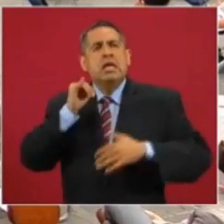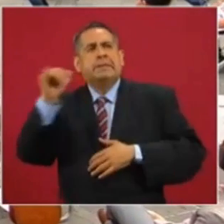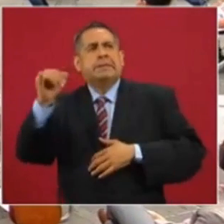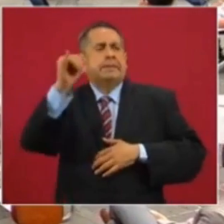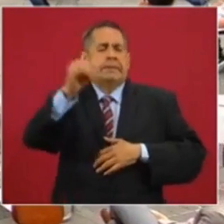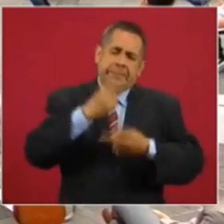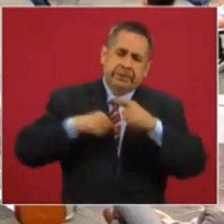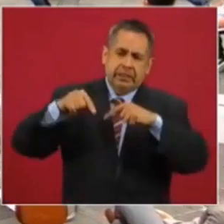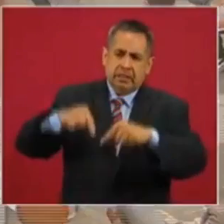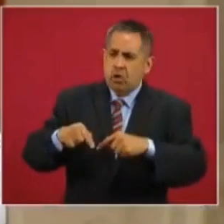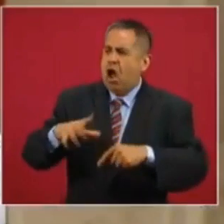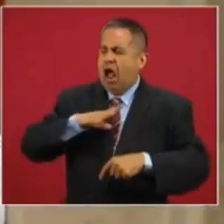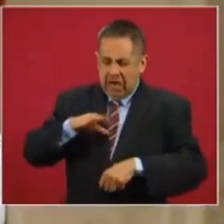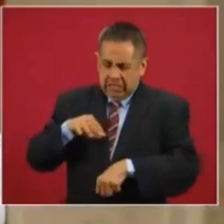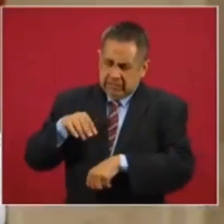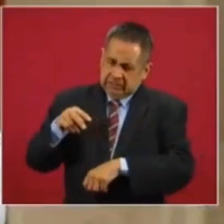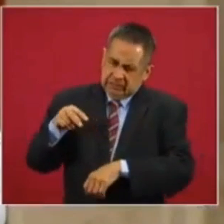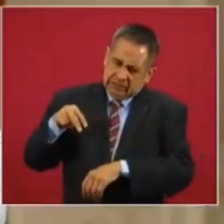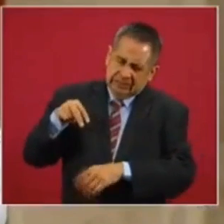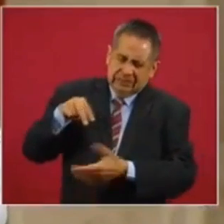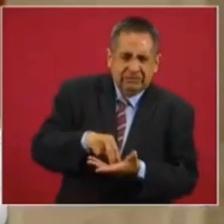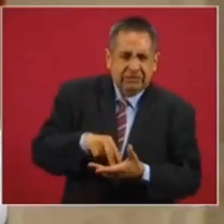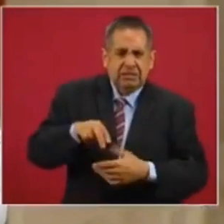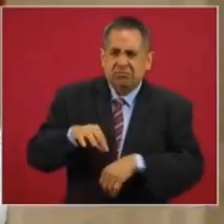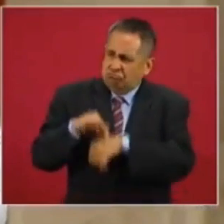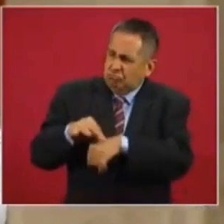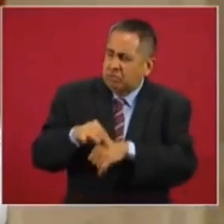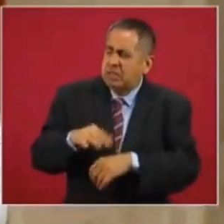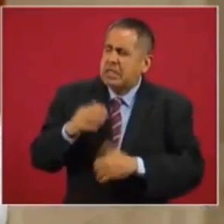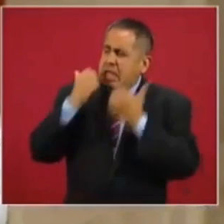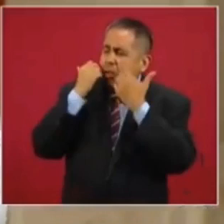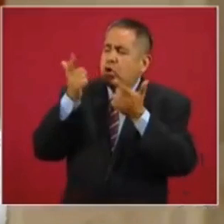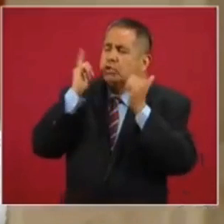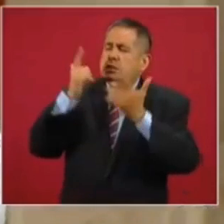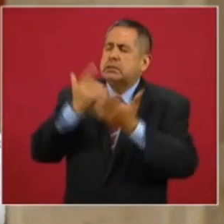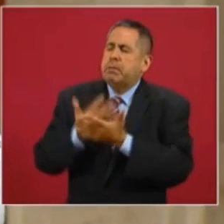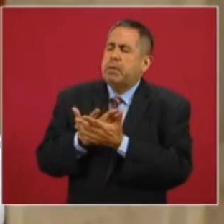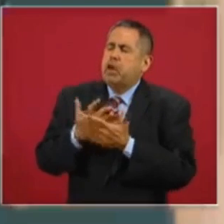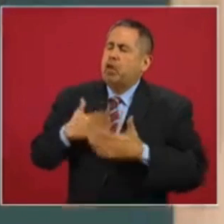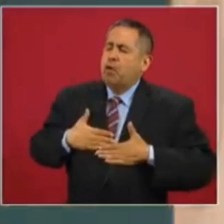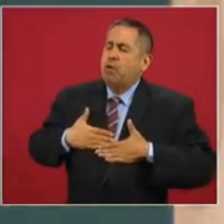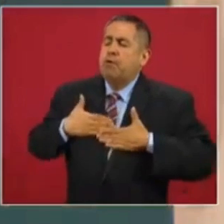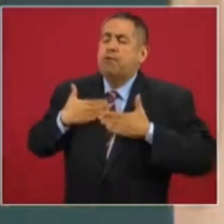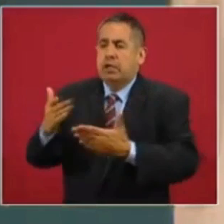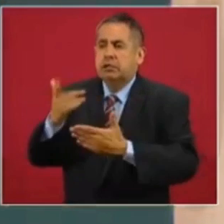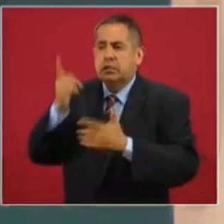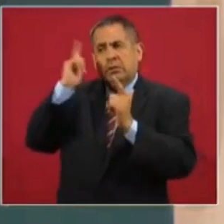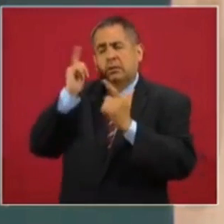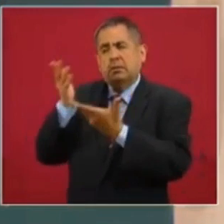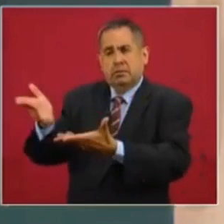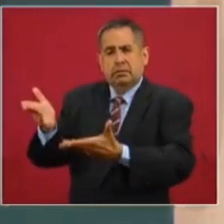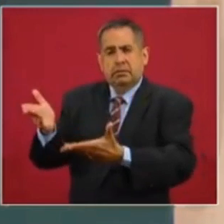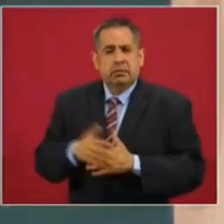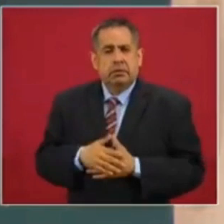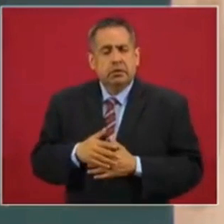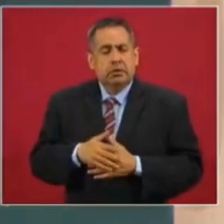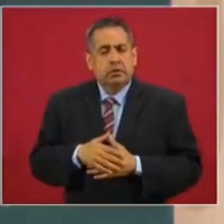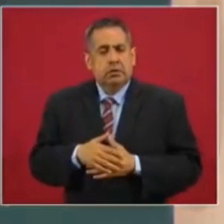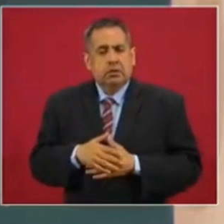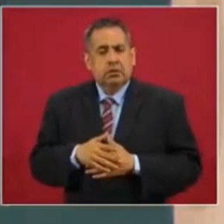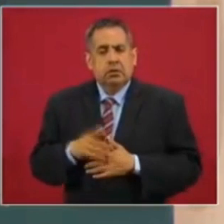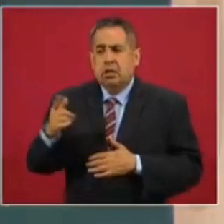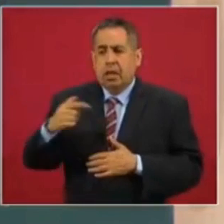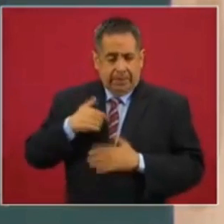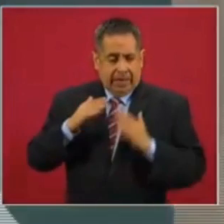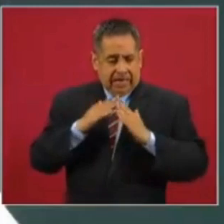pero aquí están porque tenemos una esperanza y grande en nuestra casa nos